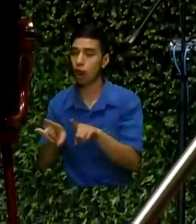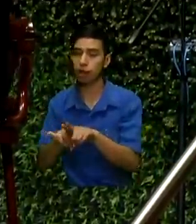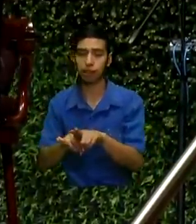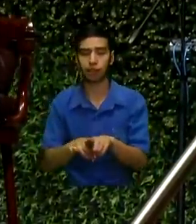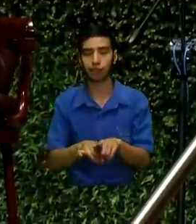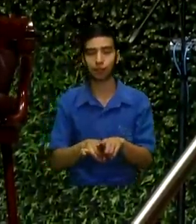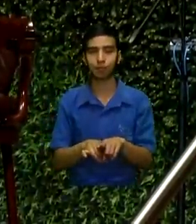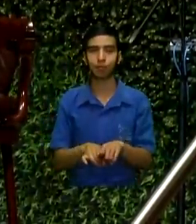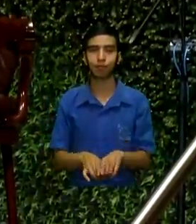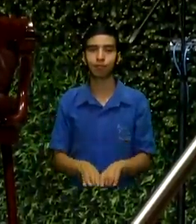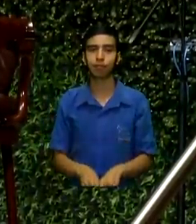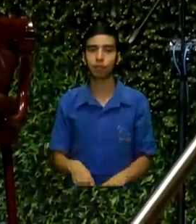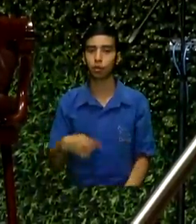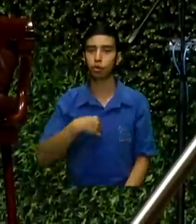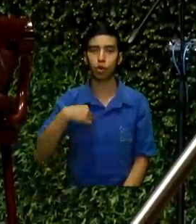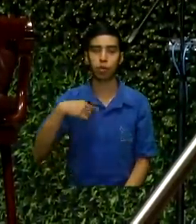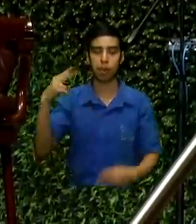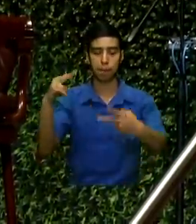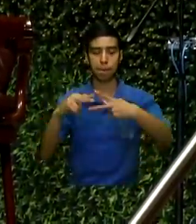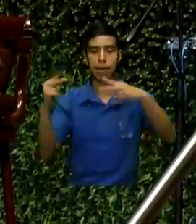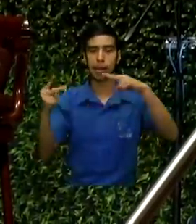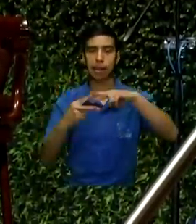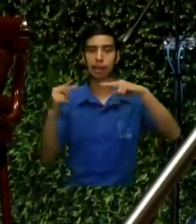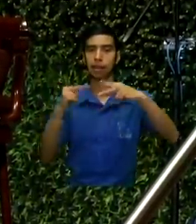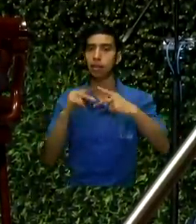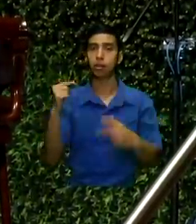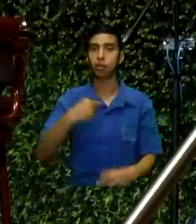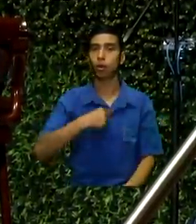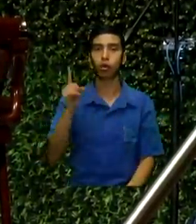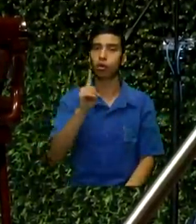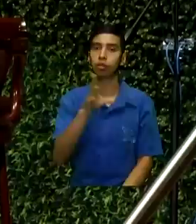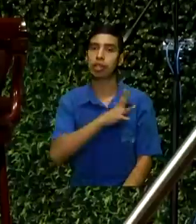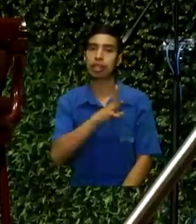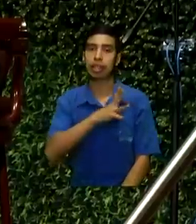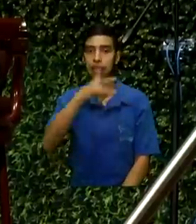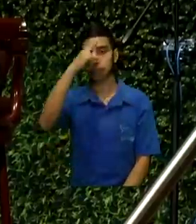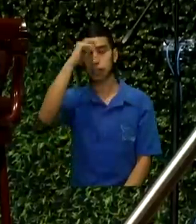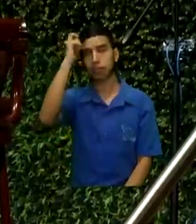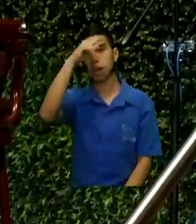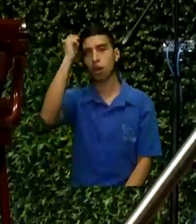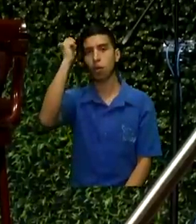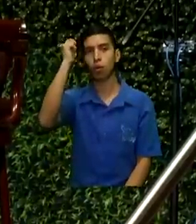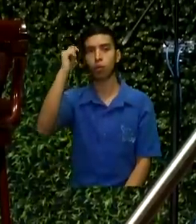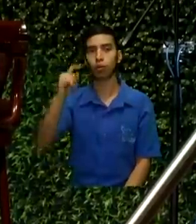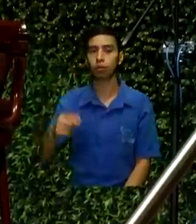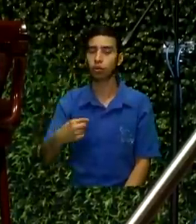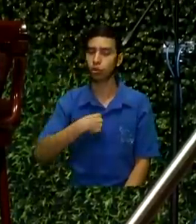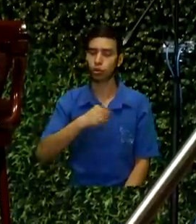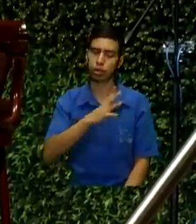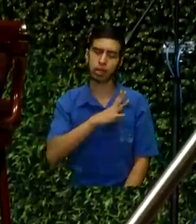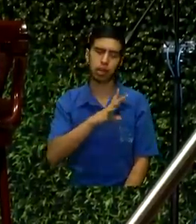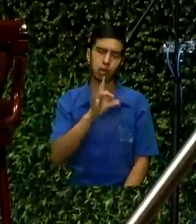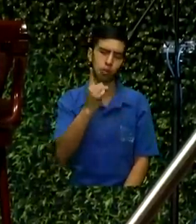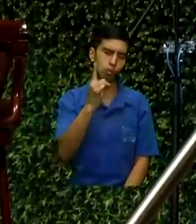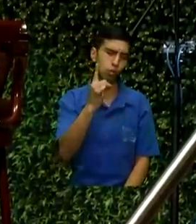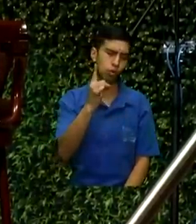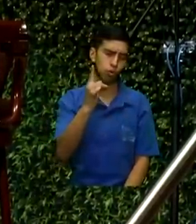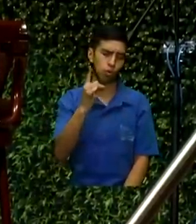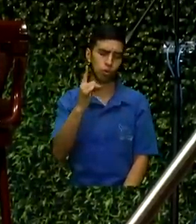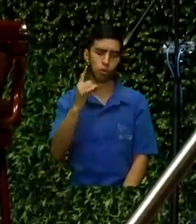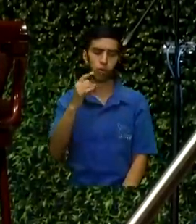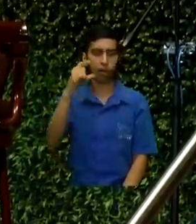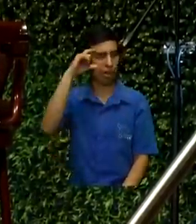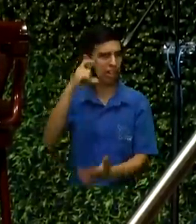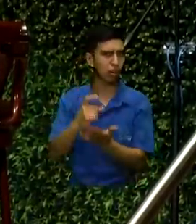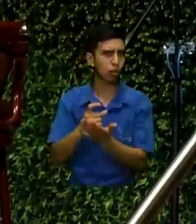Así, ahí nos peleamos, me quedé sin chance, tenía ¿qué? 1 o 2 meses, y ahora ¿qué